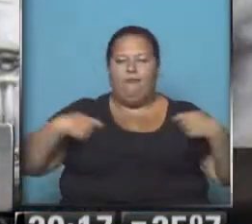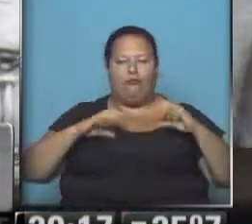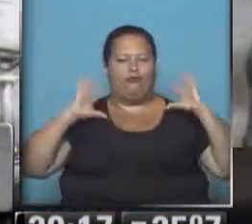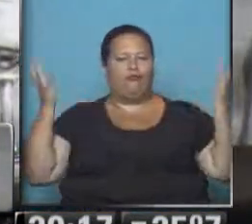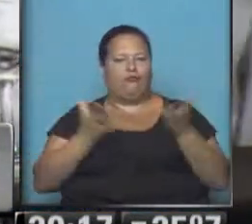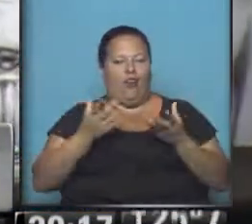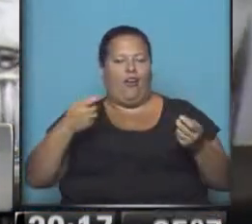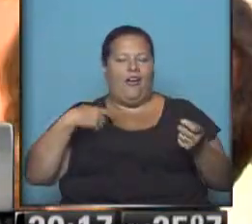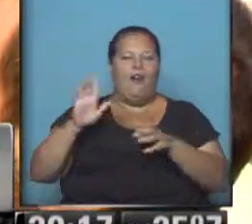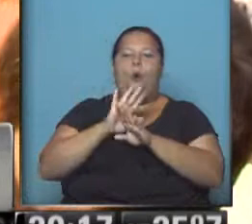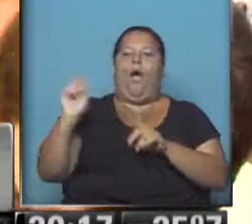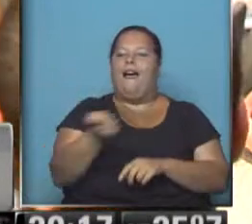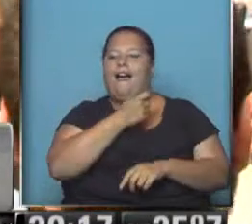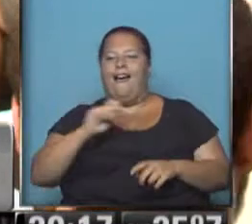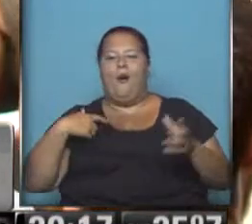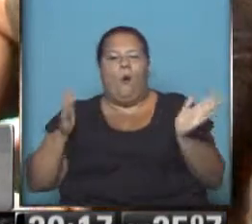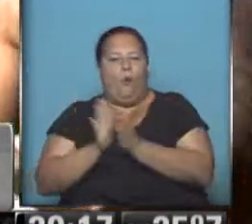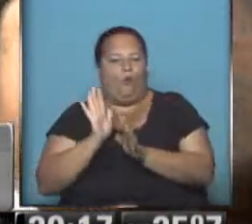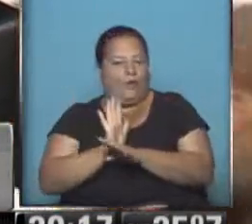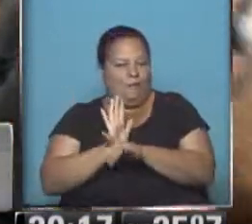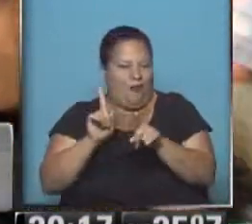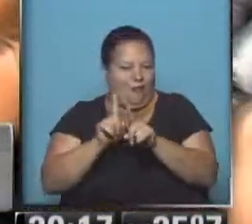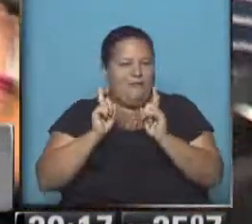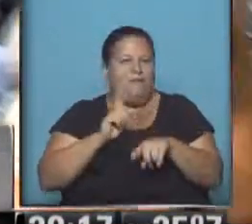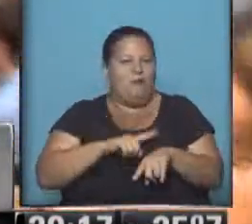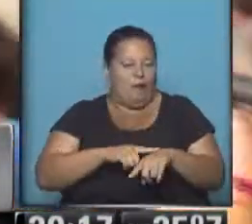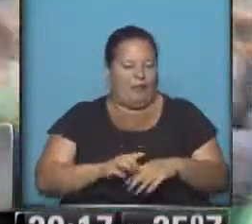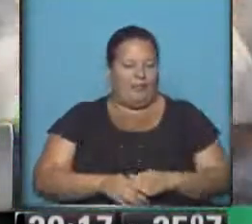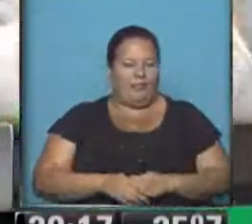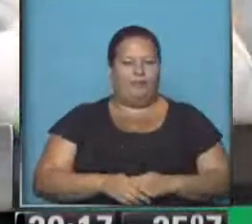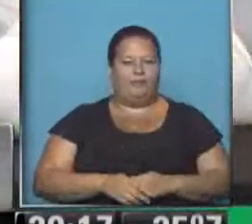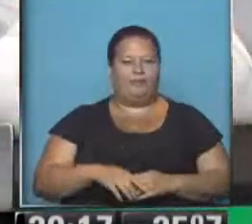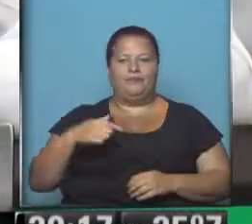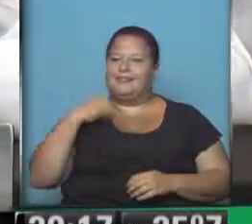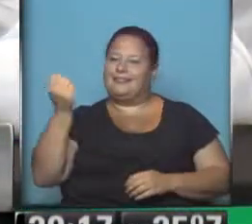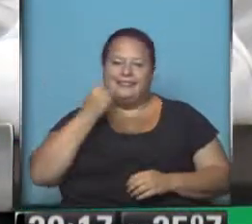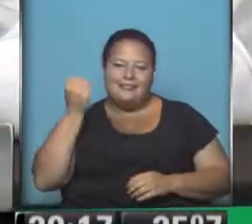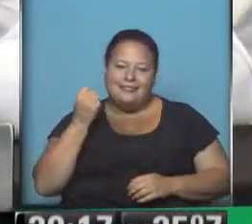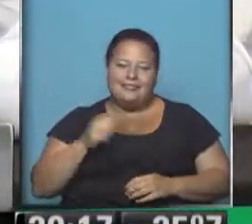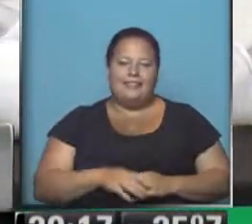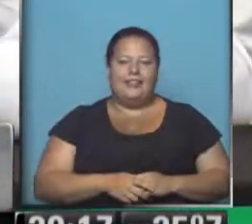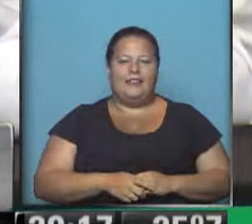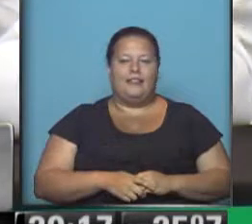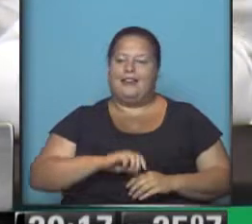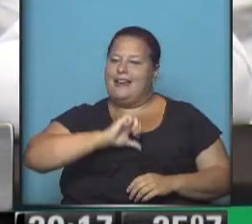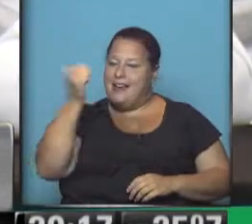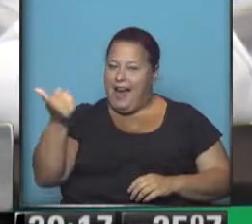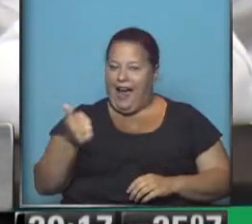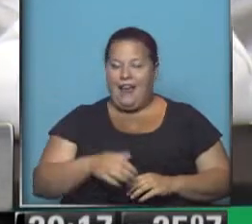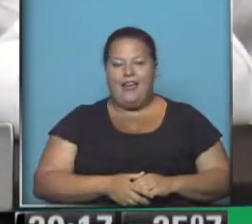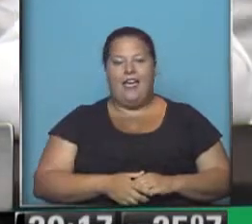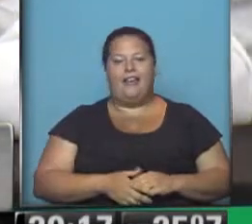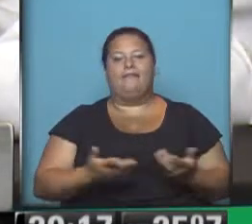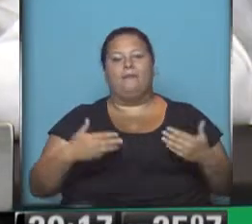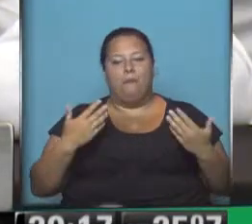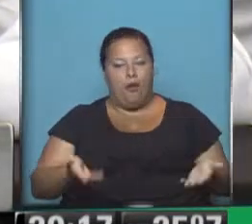mundo estaba corriendo, estaba pegando la derecha cuando lo estaba haciendo, ¿no? Teníamos tantas ganas de ganar que creo